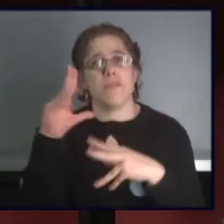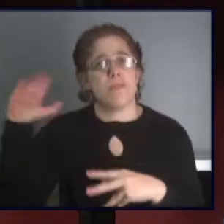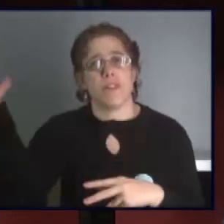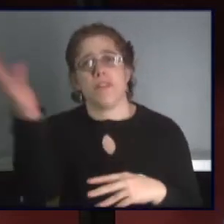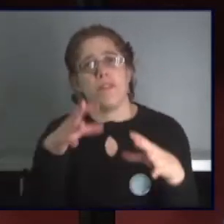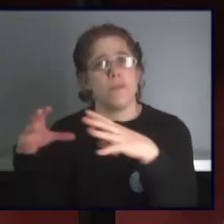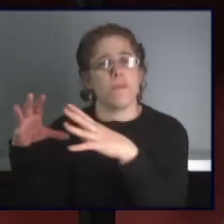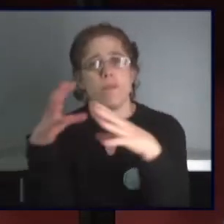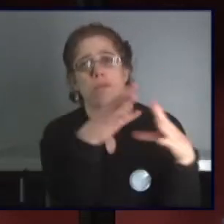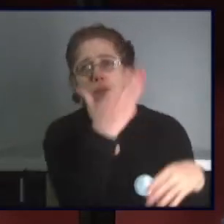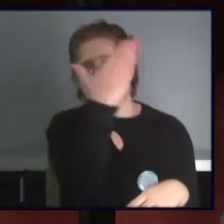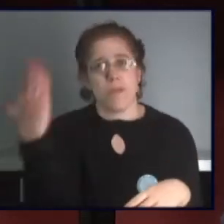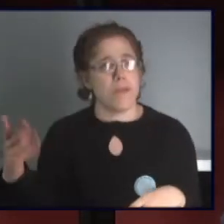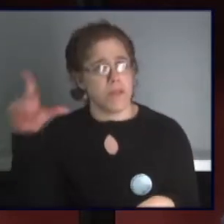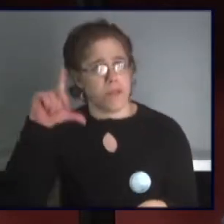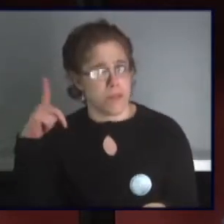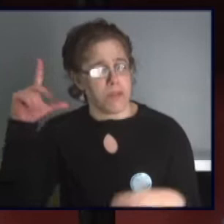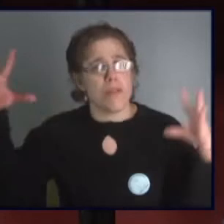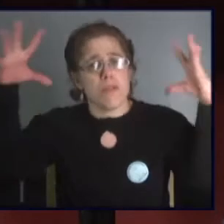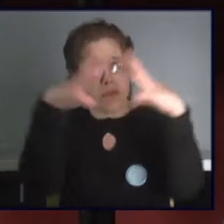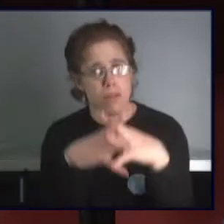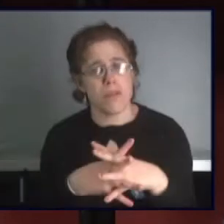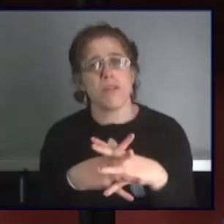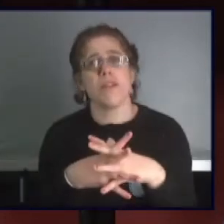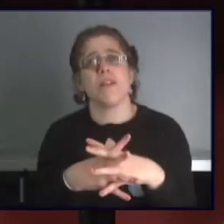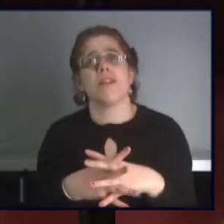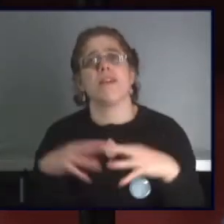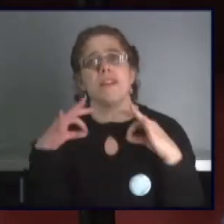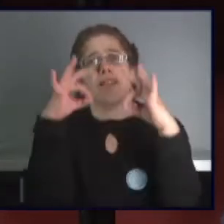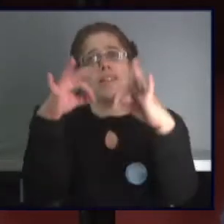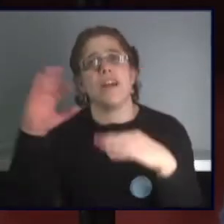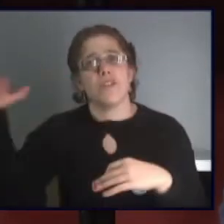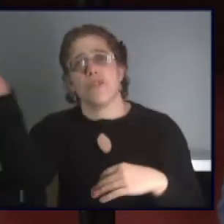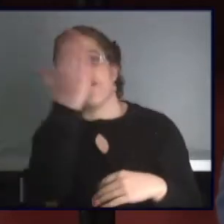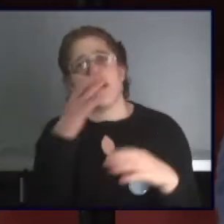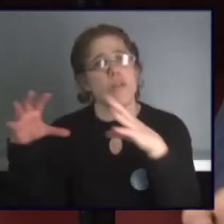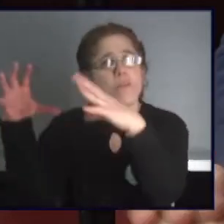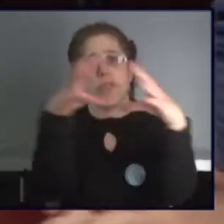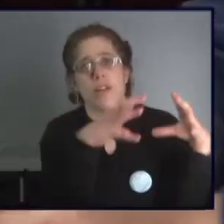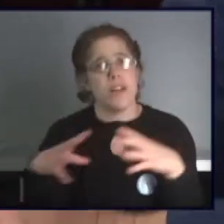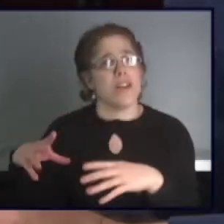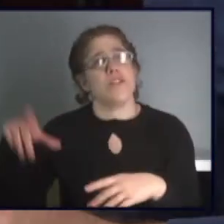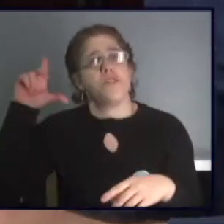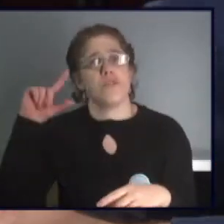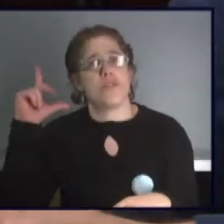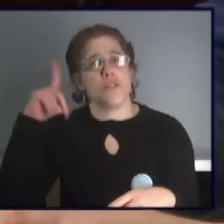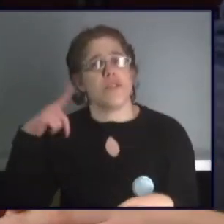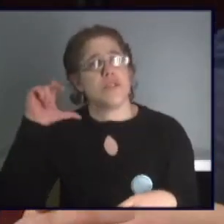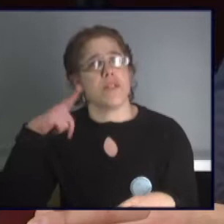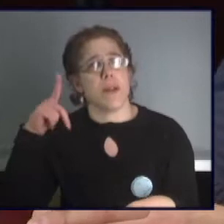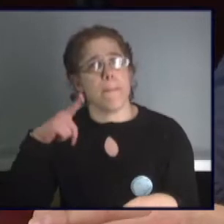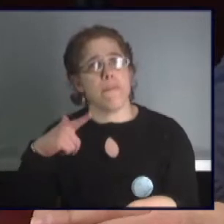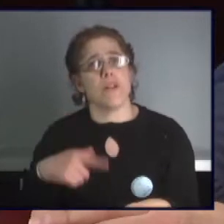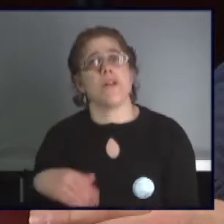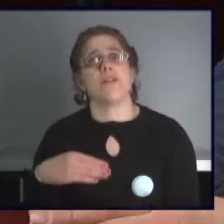personas para que puedan ser incluidas y el mensaje esté llegando a todos y no se quede en ese sector de la comunidad sin